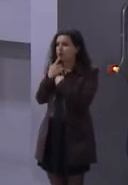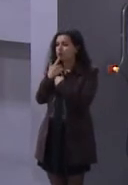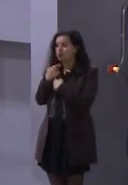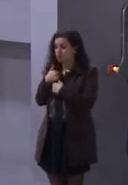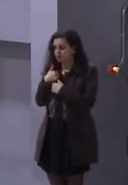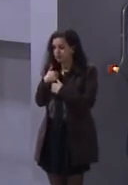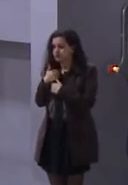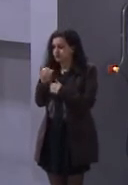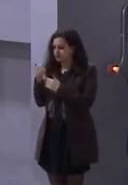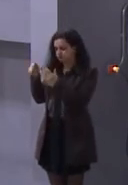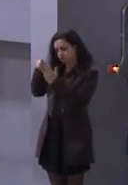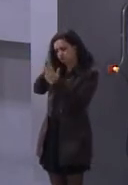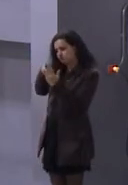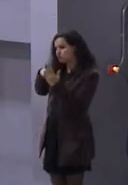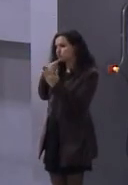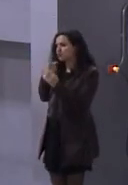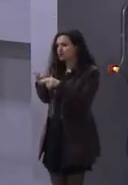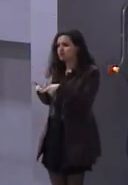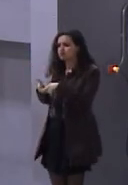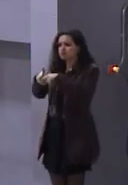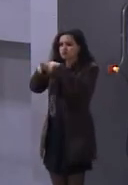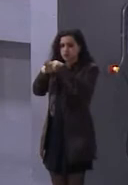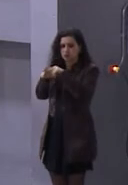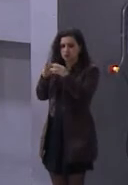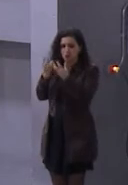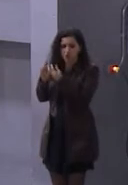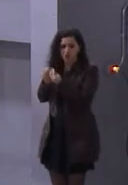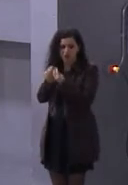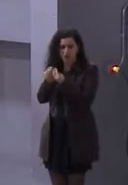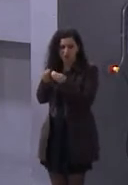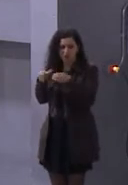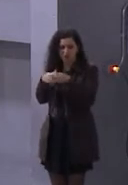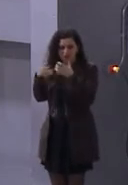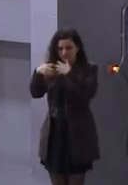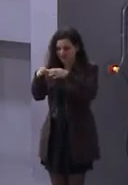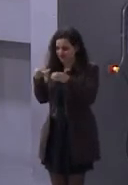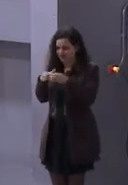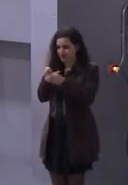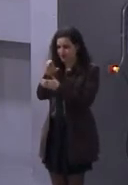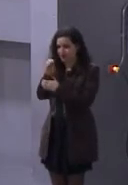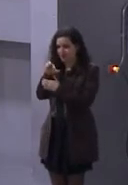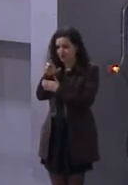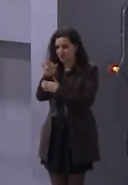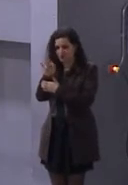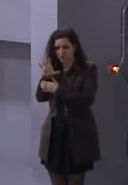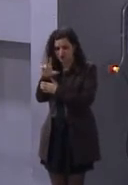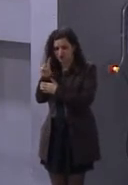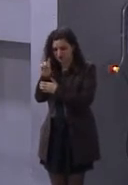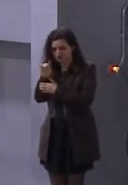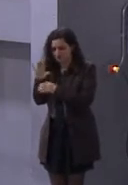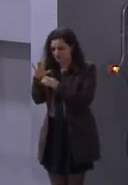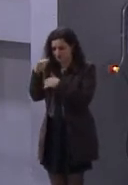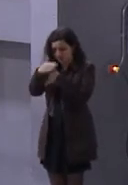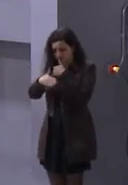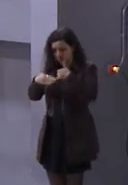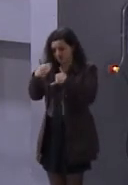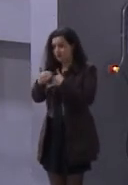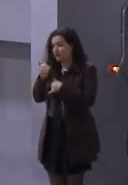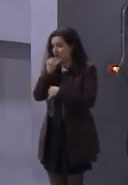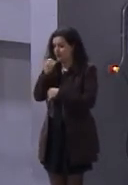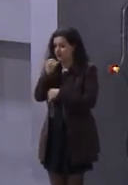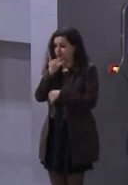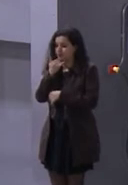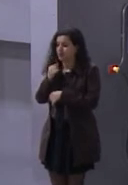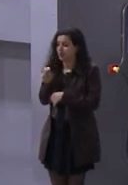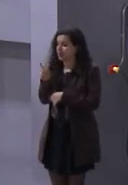excedentes que tienen las cooperativas en el país, el 10% para el año, o sea, el